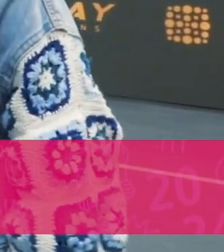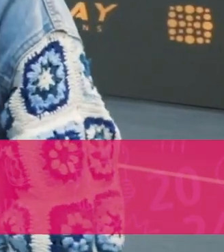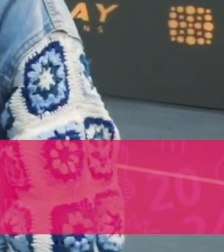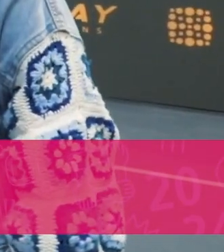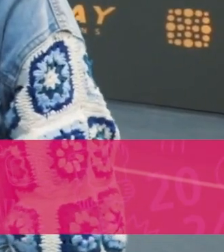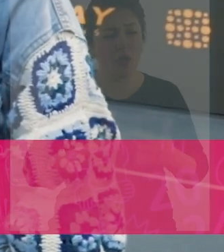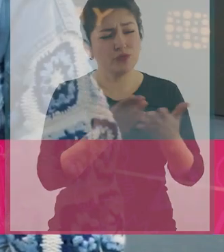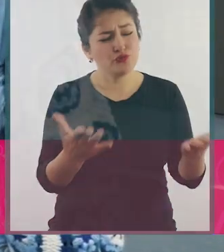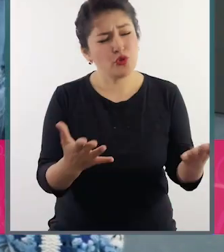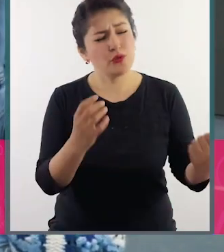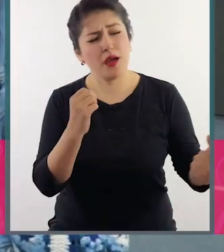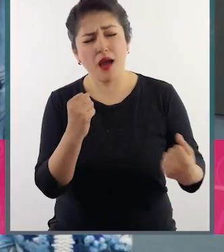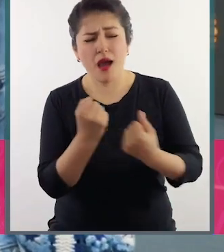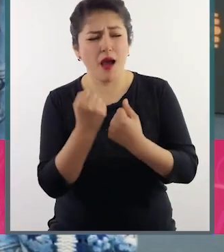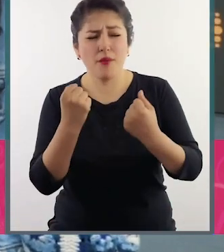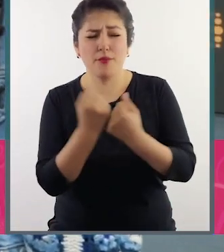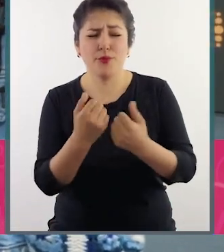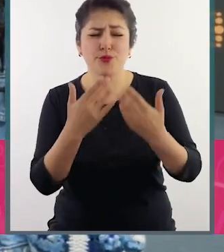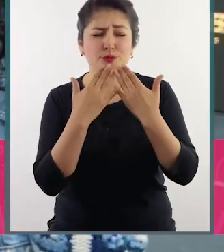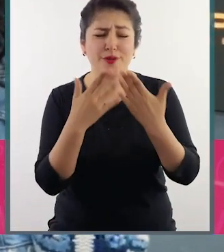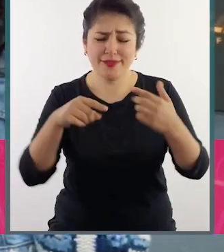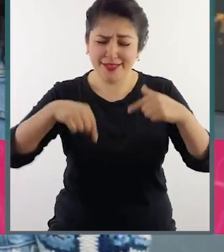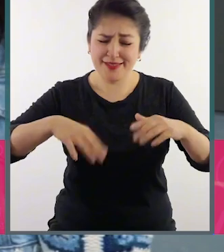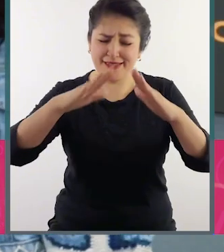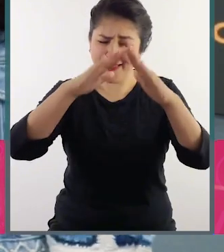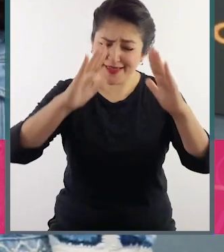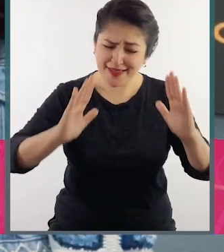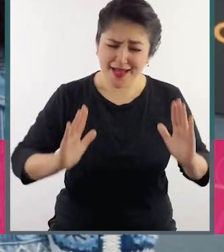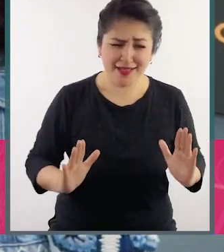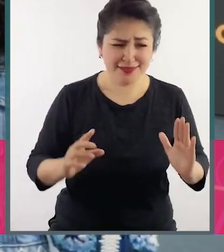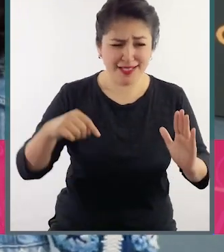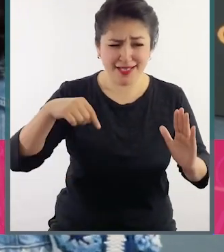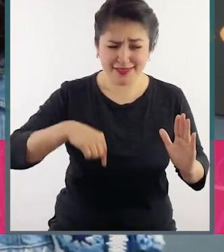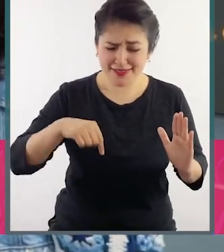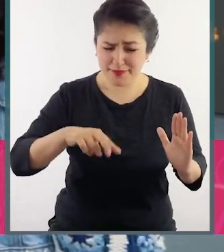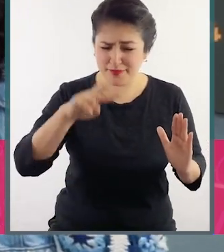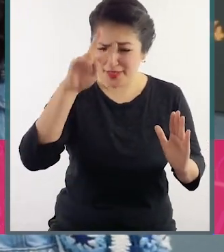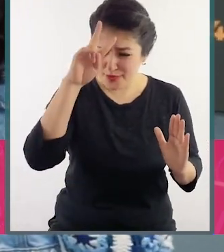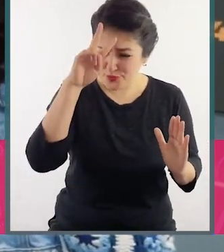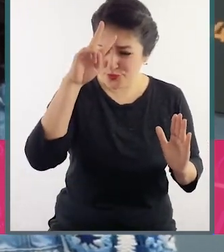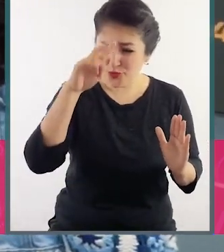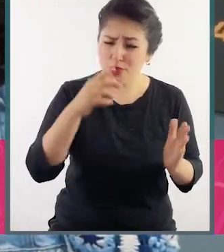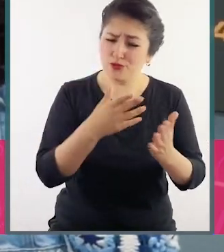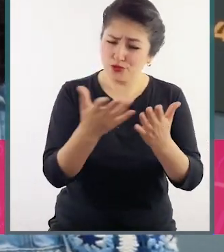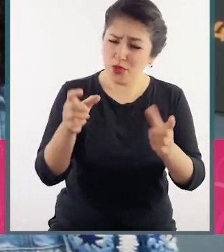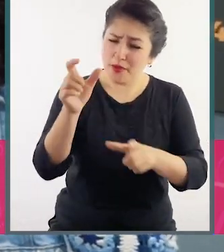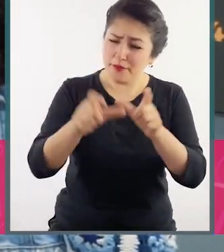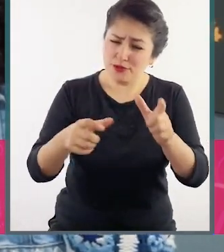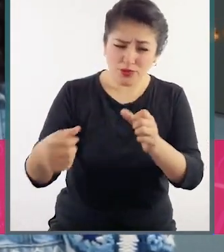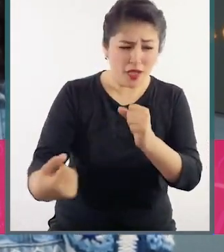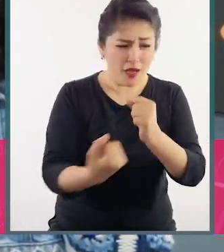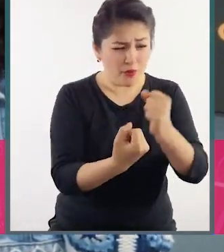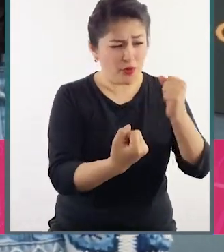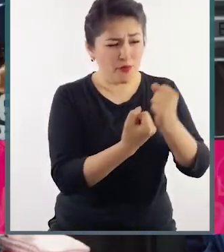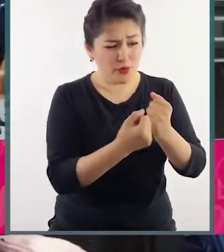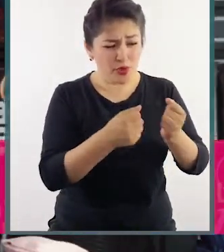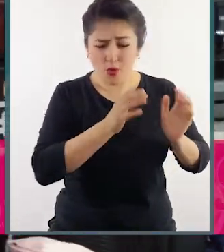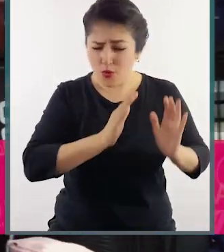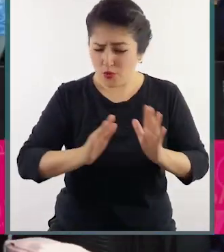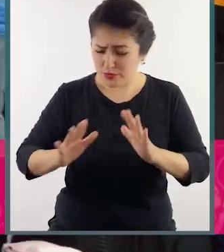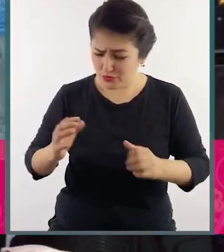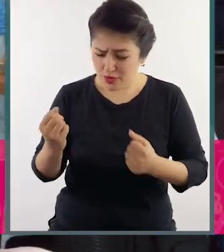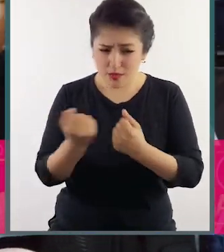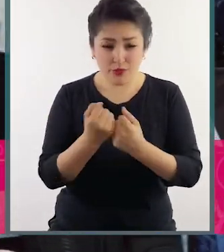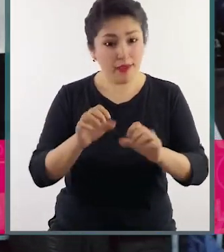Bueno, muchas gracias por todo el apoyo. Estamos acá, estamos en casa. Estamos dando lo mejor, el público espectacular, la organización espectacular, el